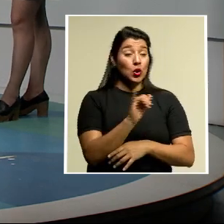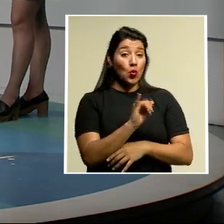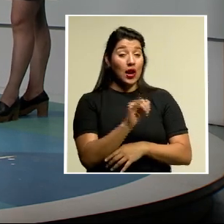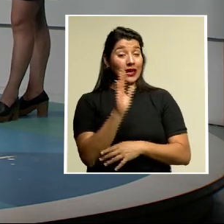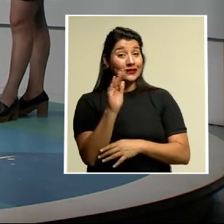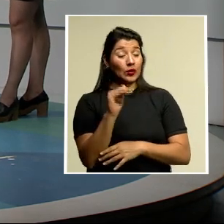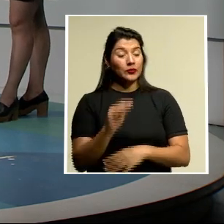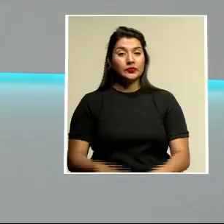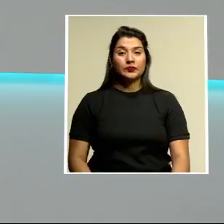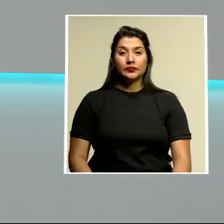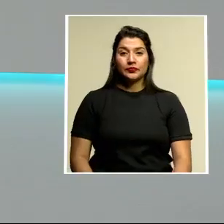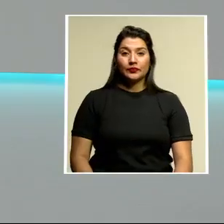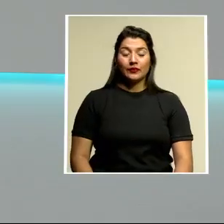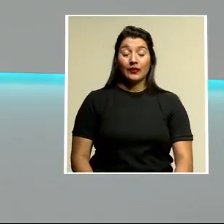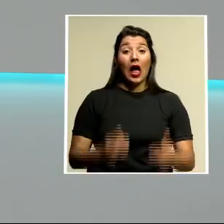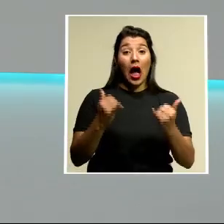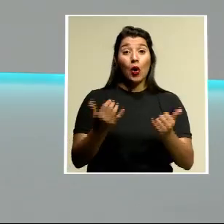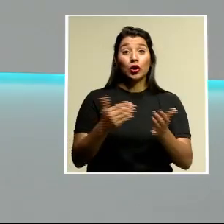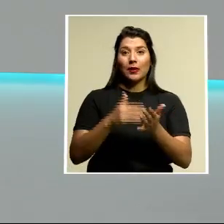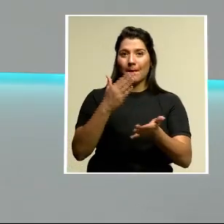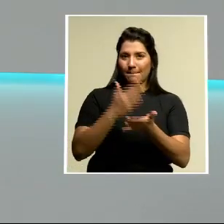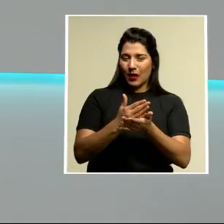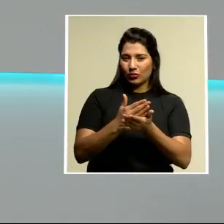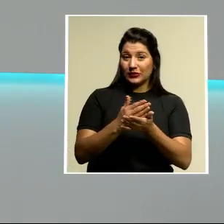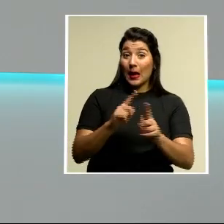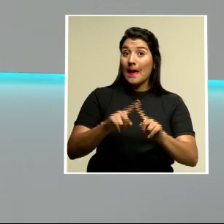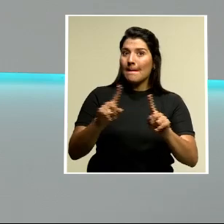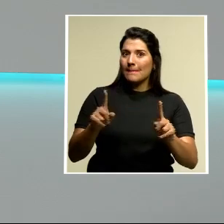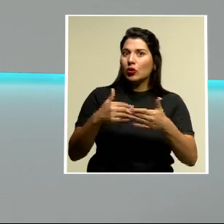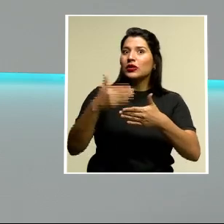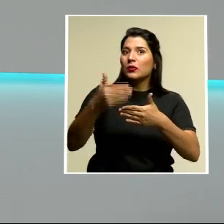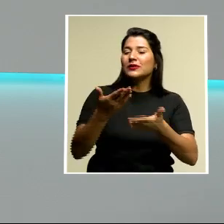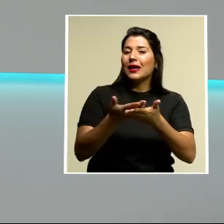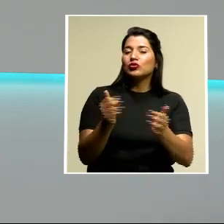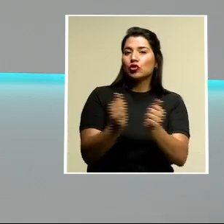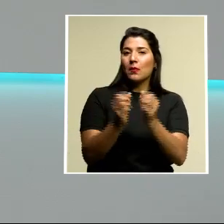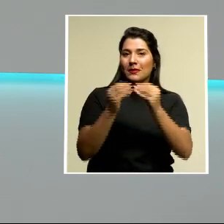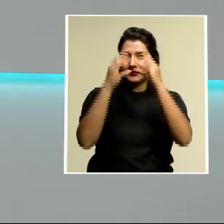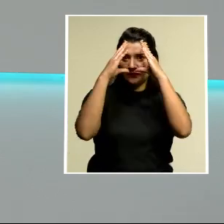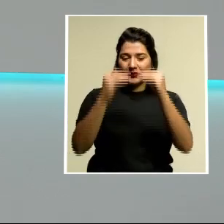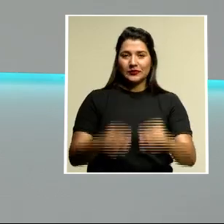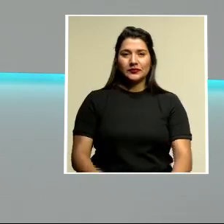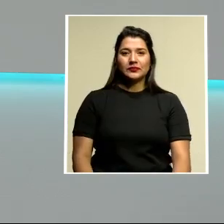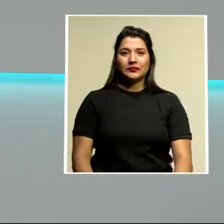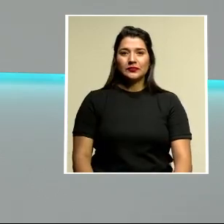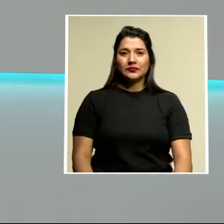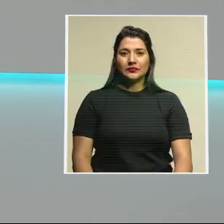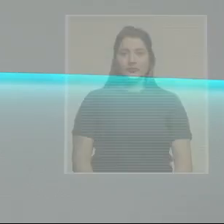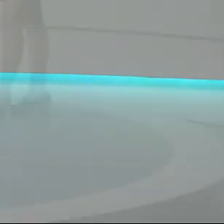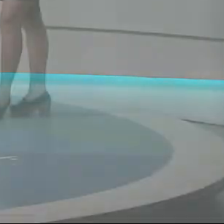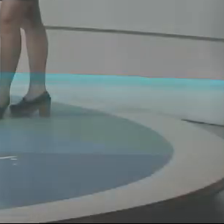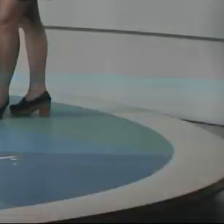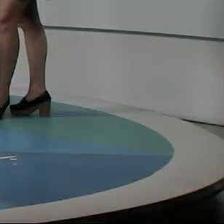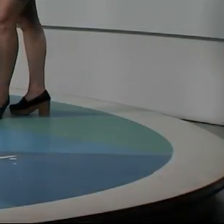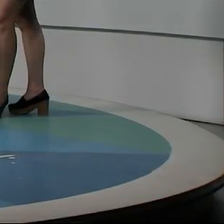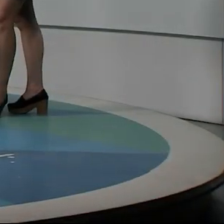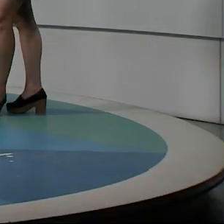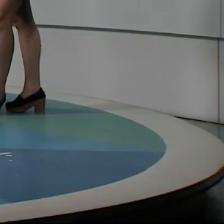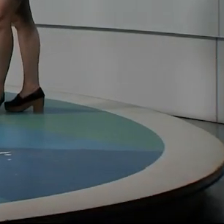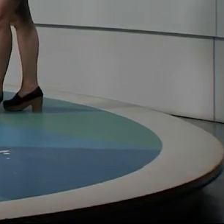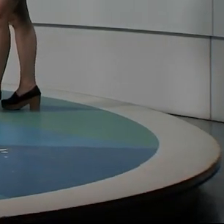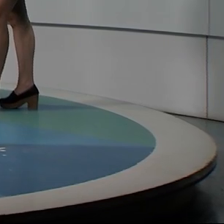10% de la capacidad, creo que es algo bueno que regrese a nuestro país. Aquí para nuestra tierra. La alcaldía de Río adoptó